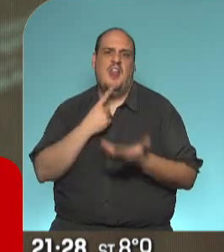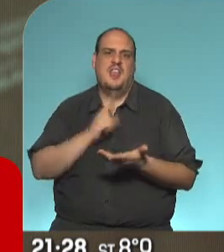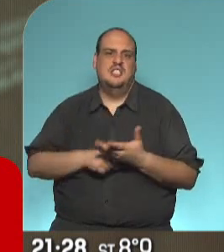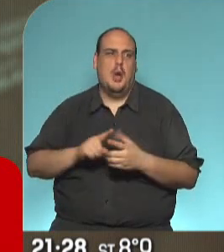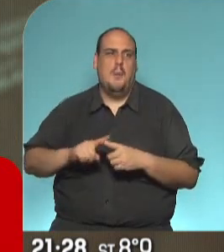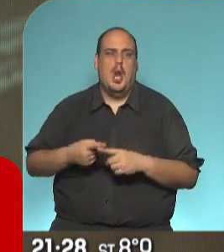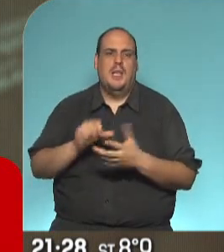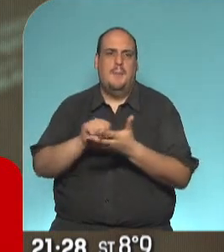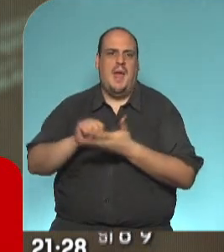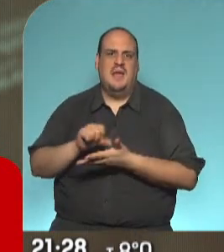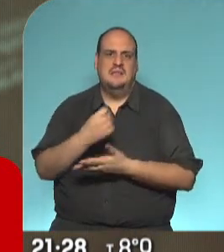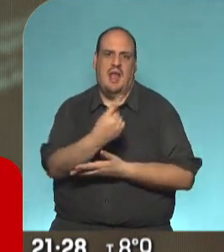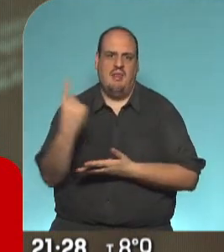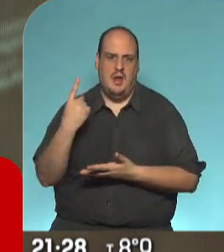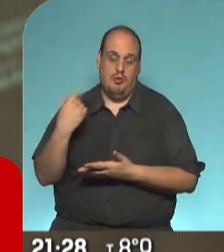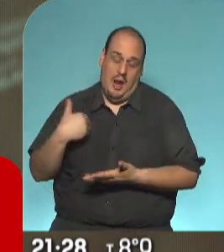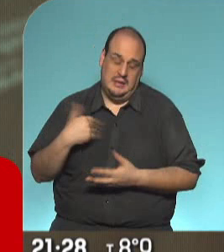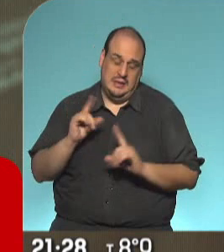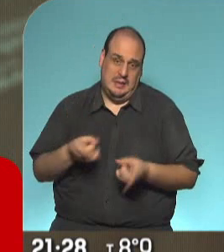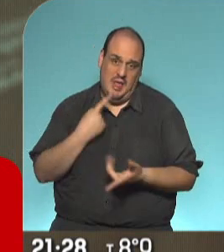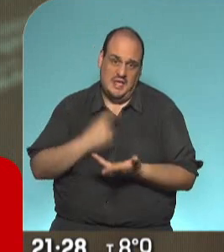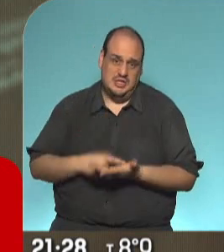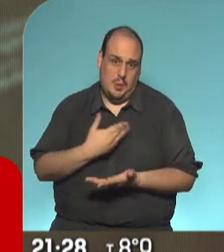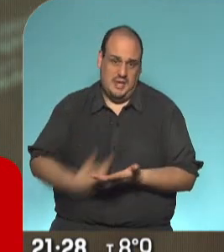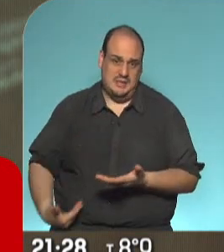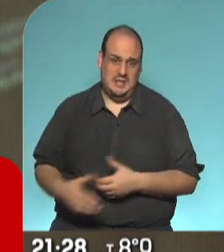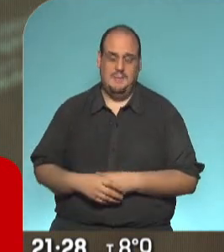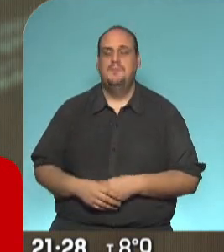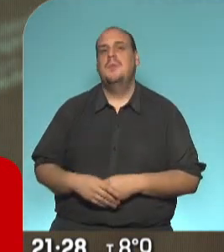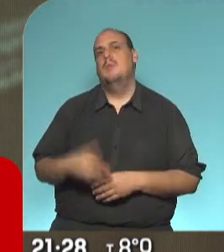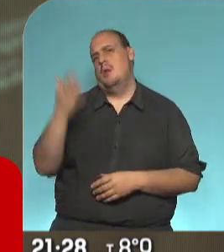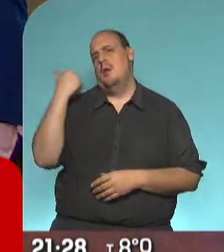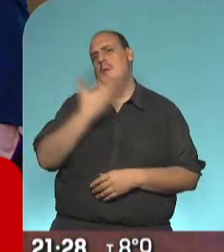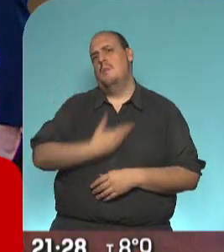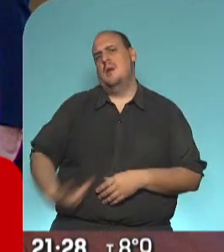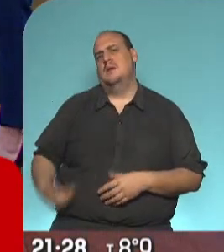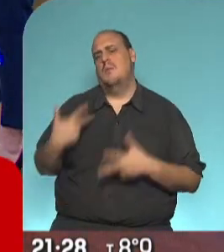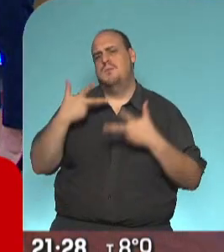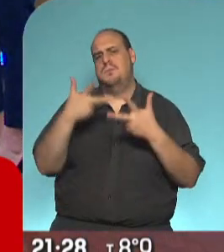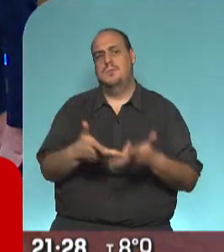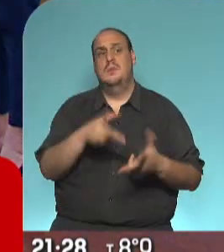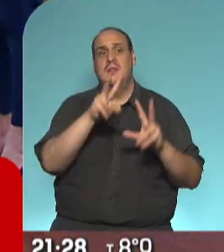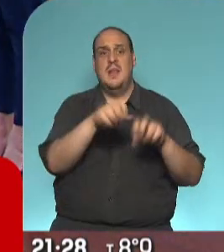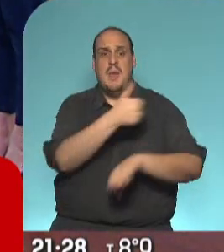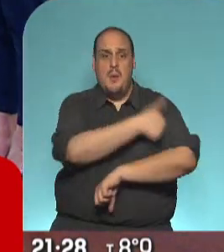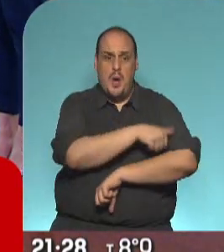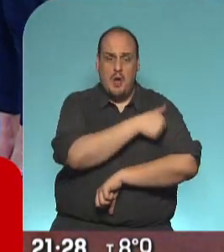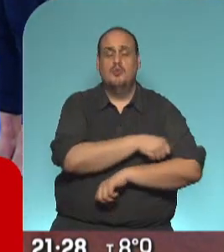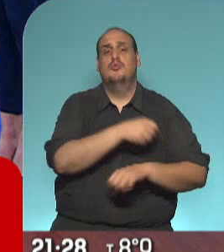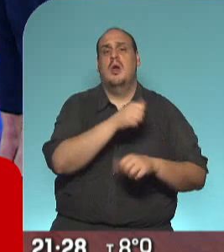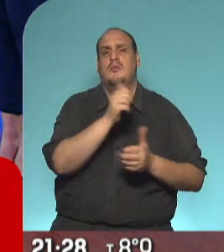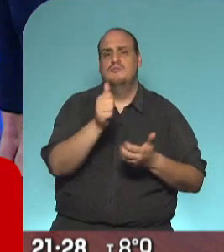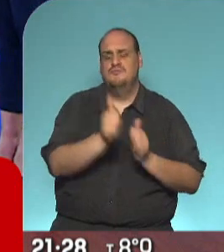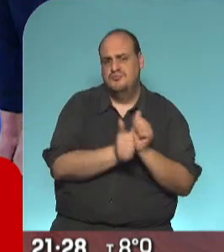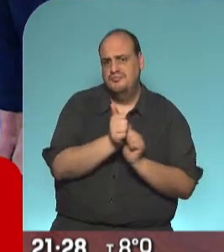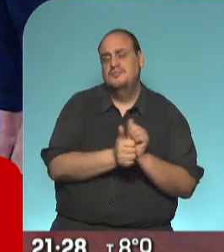cada país tenga, que Argentina tenga. Pero ya el presidente dijo que, por lo menos en la fabricación de esta vacuna junto con la Universidad de Oxford, es, claro, que